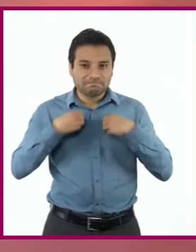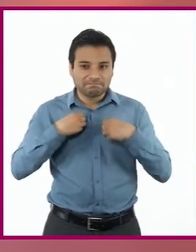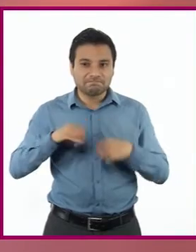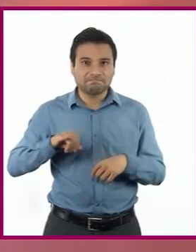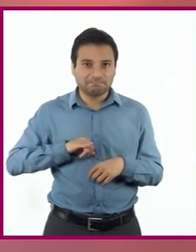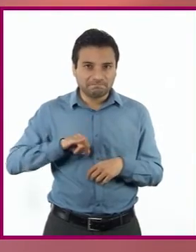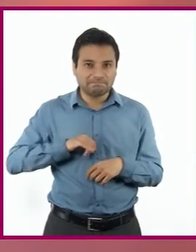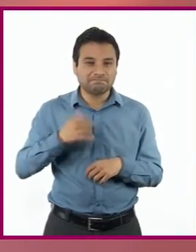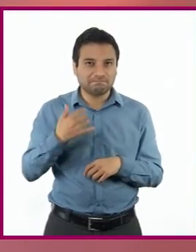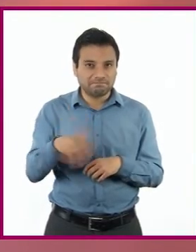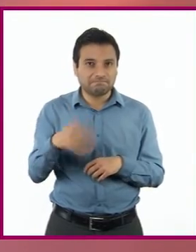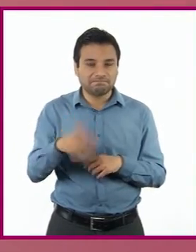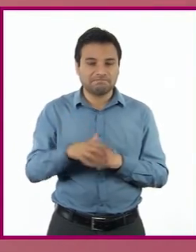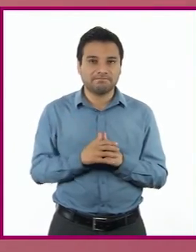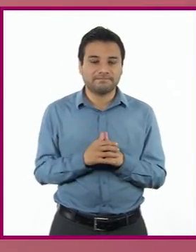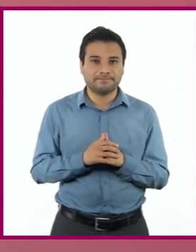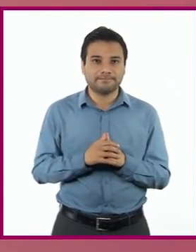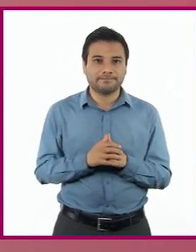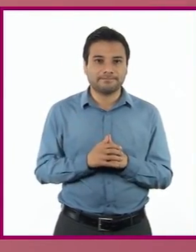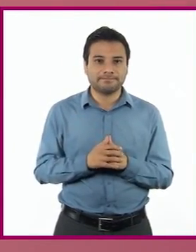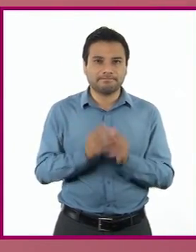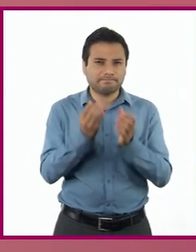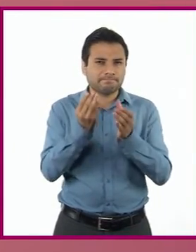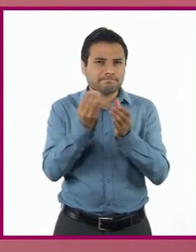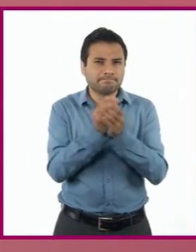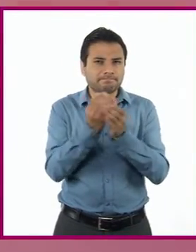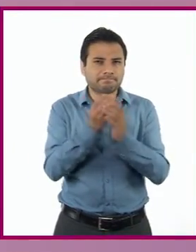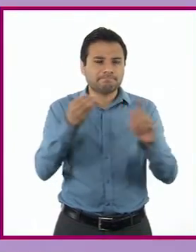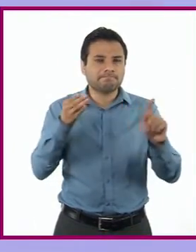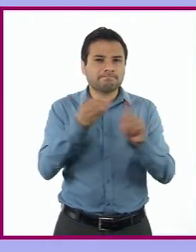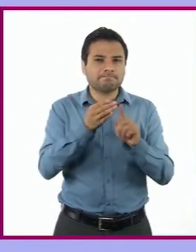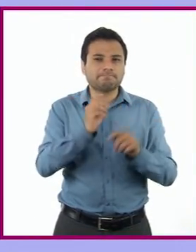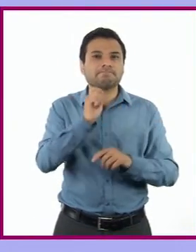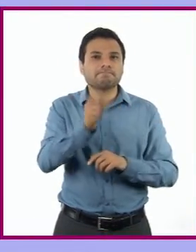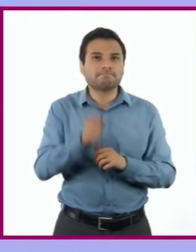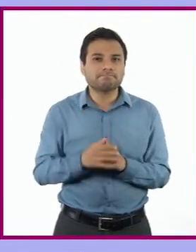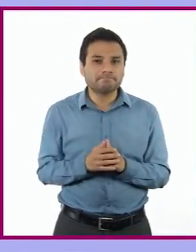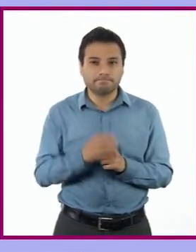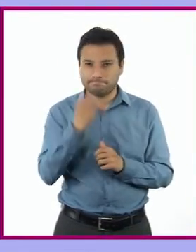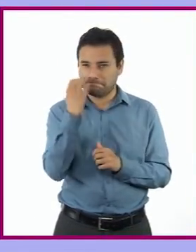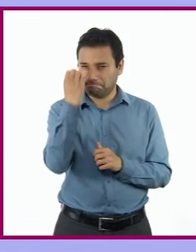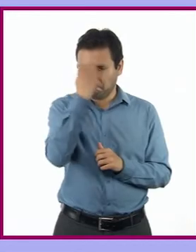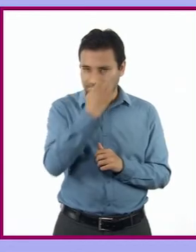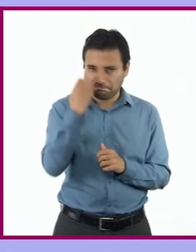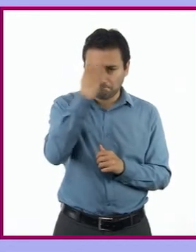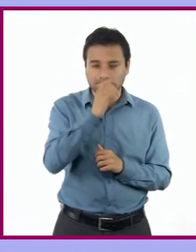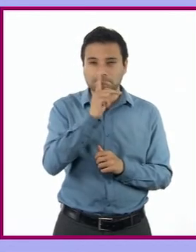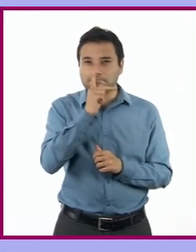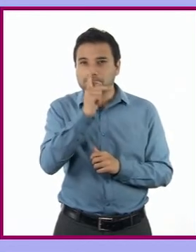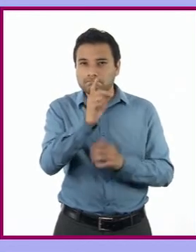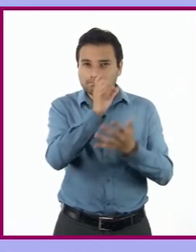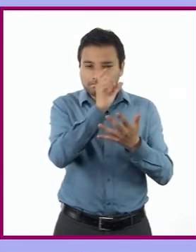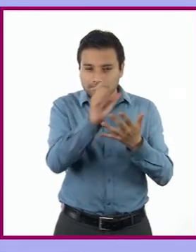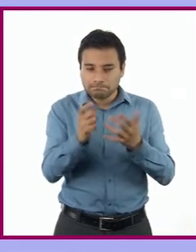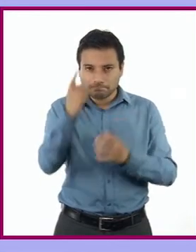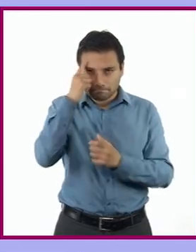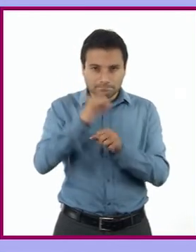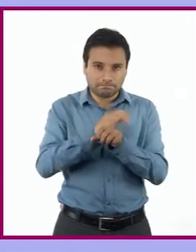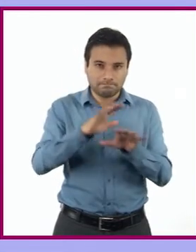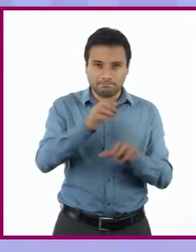la historia de la humanidad. El propósito de nuestra sesión fue revisar expresiones que jerarquizan